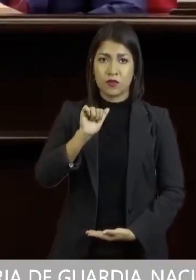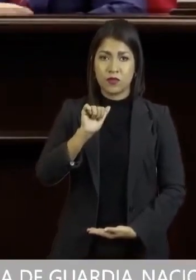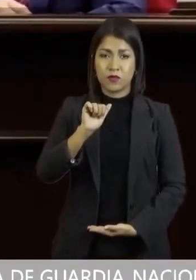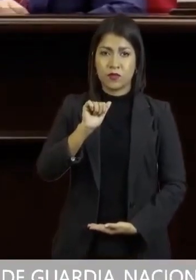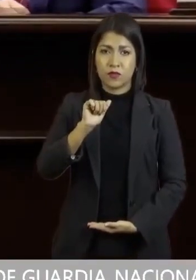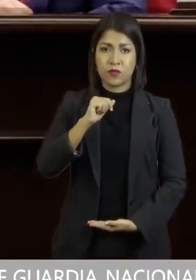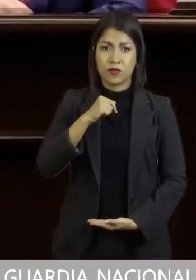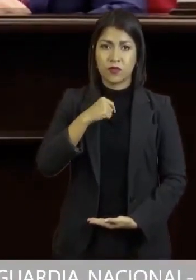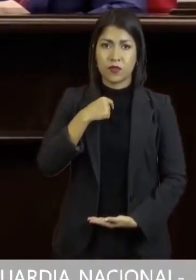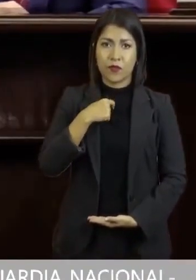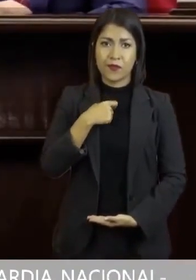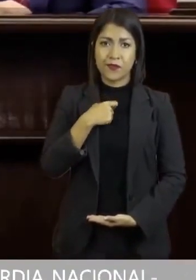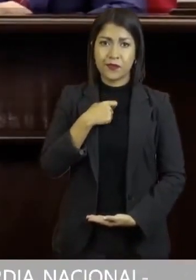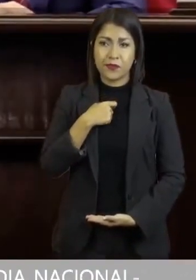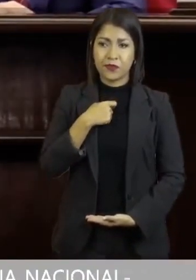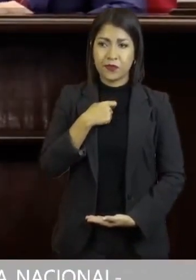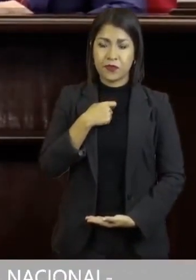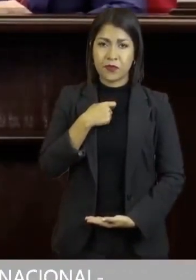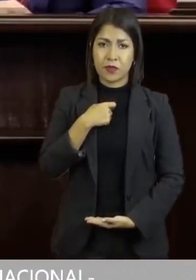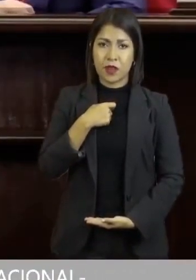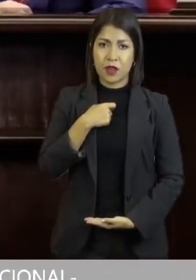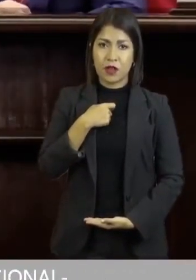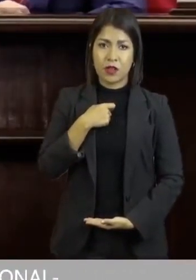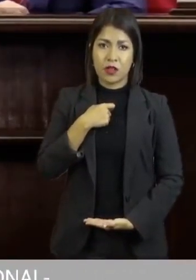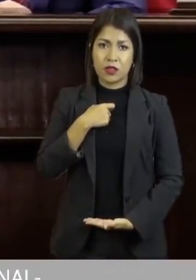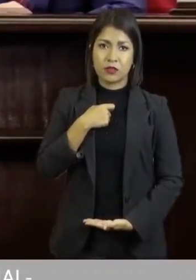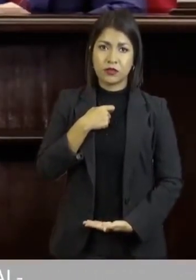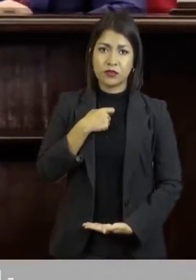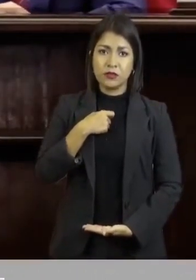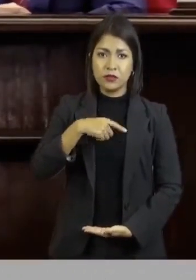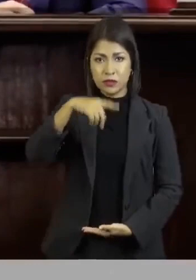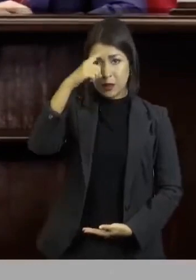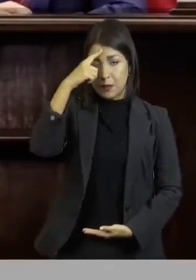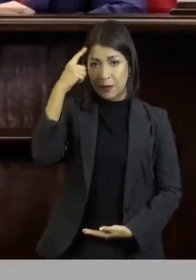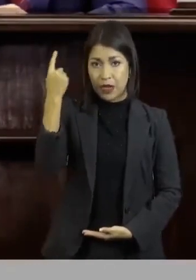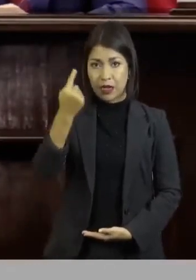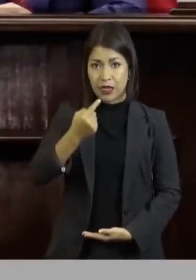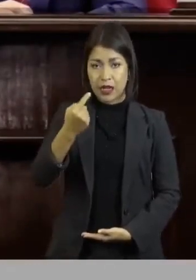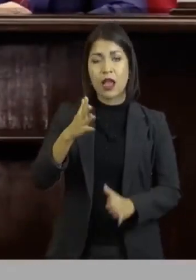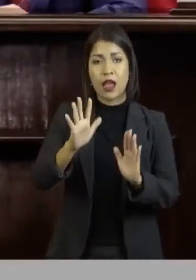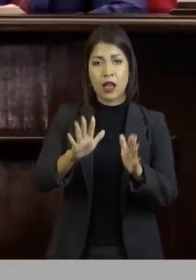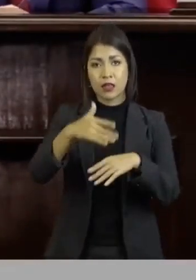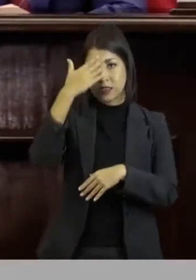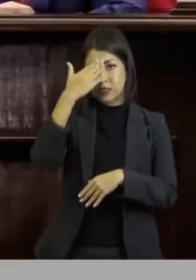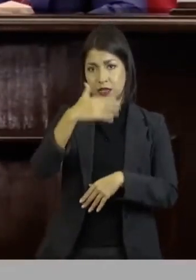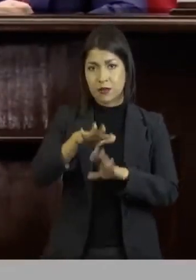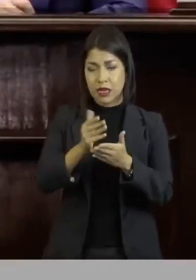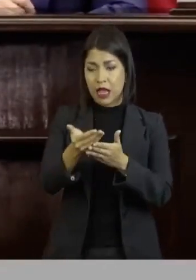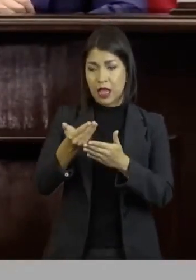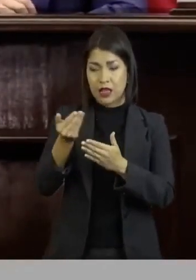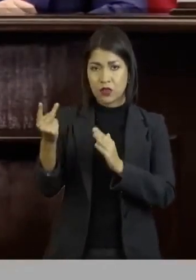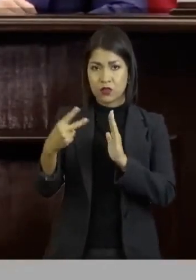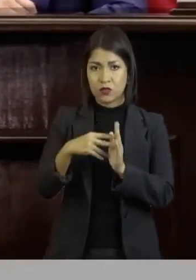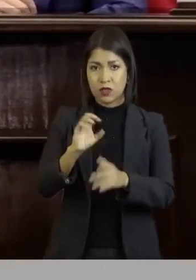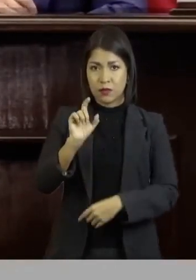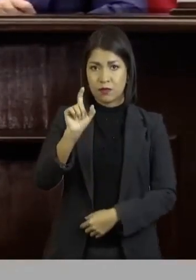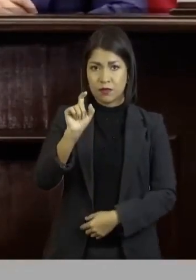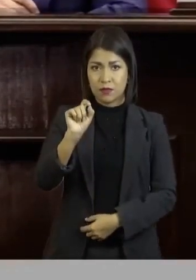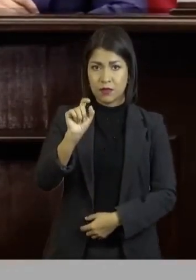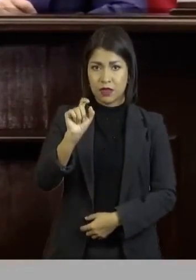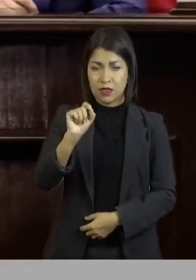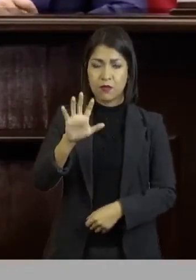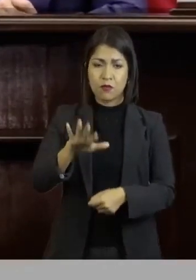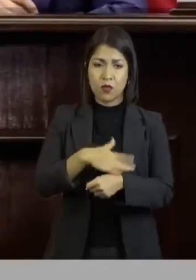Pública hacía como que no recibía nada. Para que se den ustedes una idea, en el 2020, sobre pretexto del